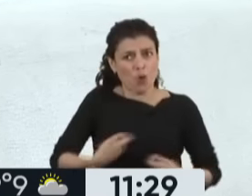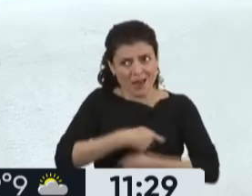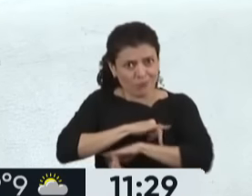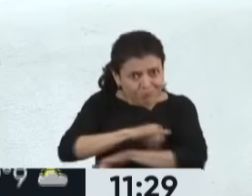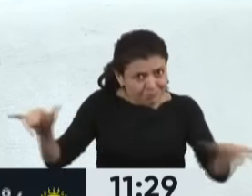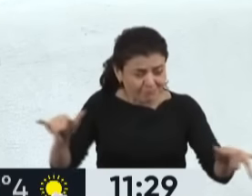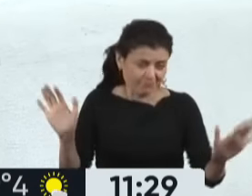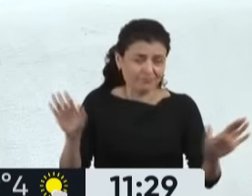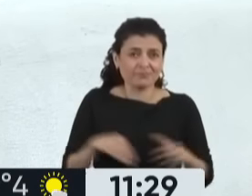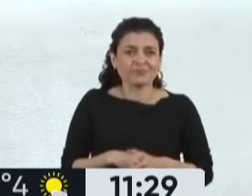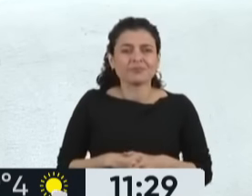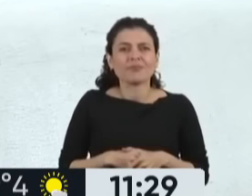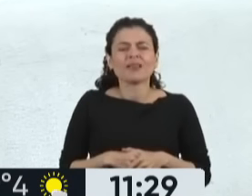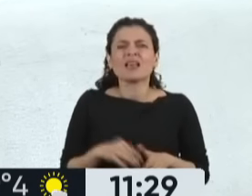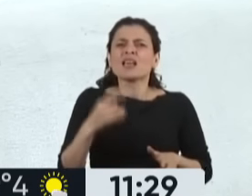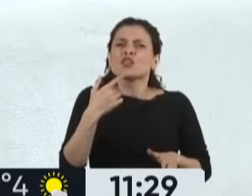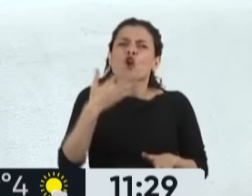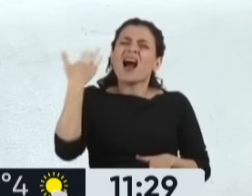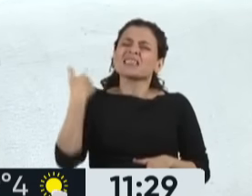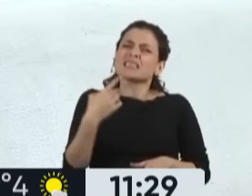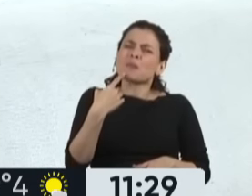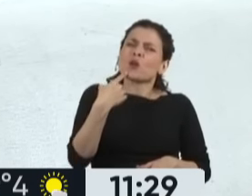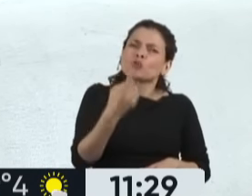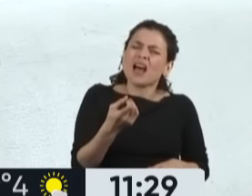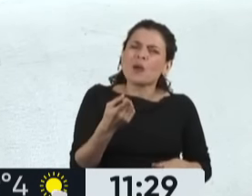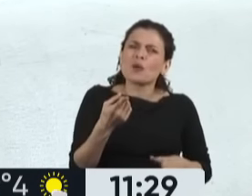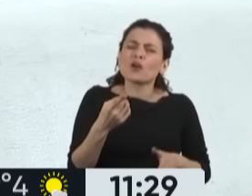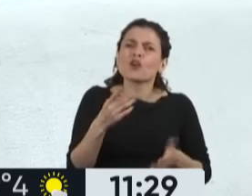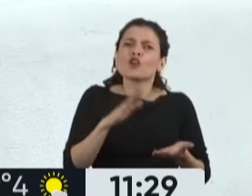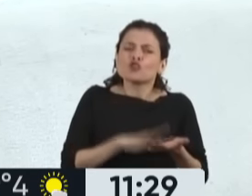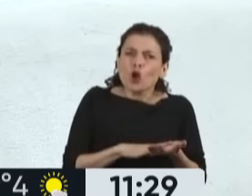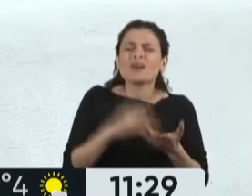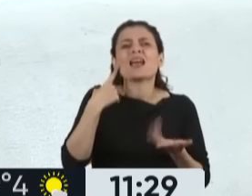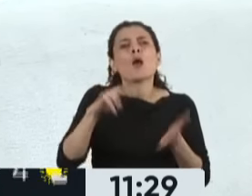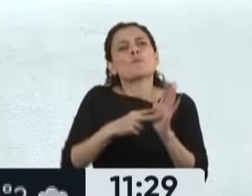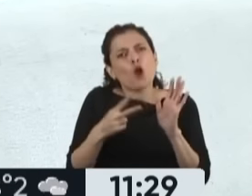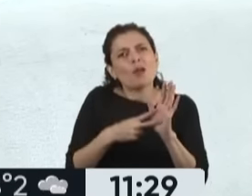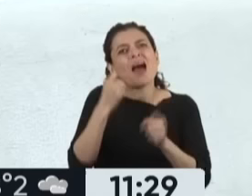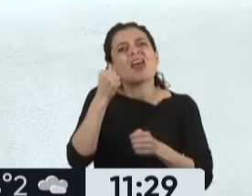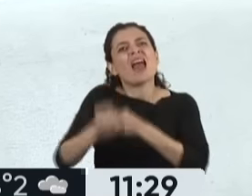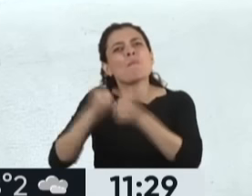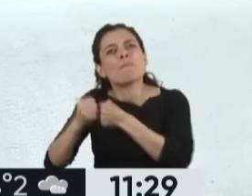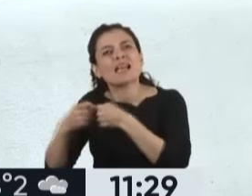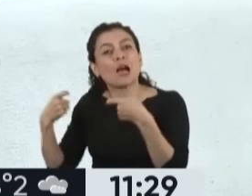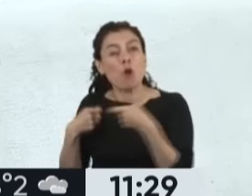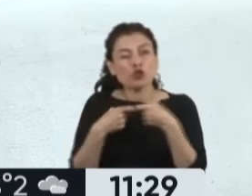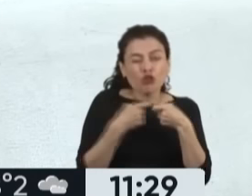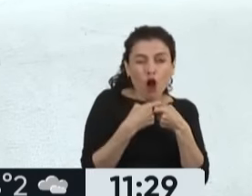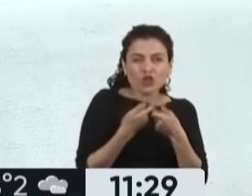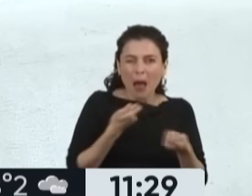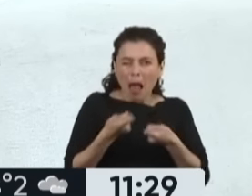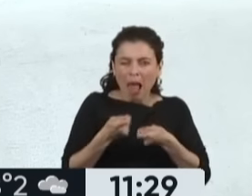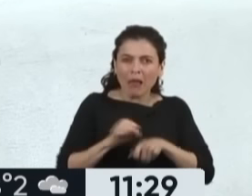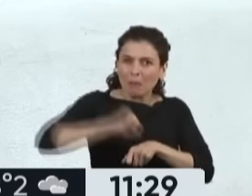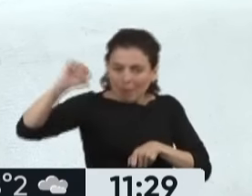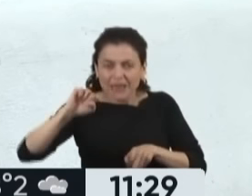farmacia. No, decía que por ahí, por esto que decías en algún momento de la cartelización, que finalmente se da, porque uno no tiene muchos lugares, muchas farmacias como